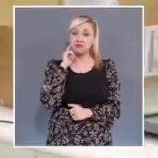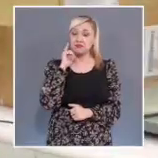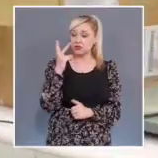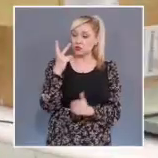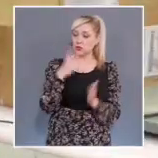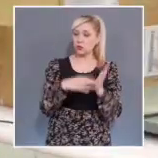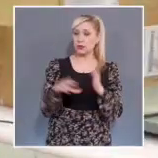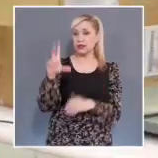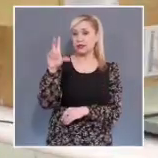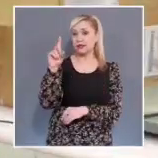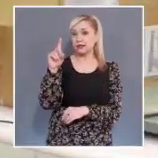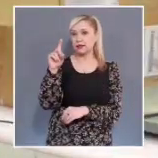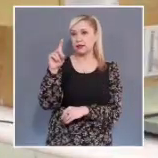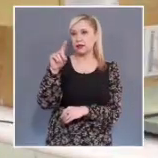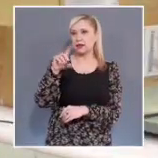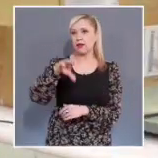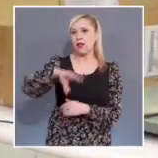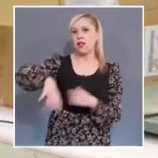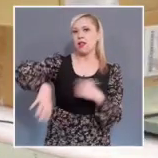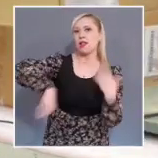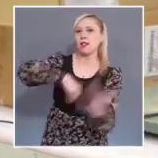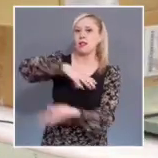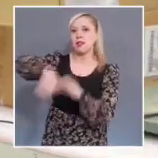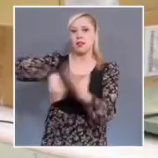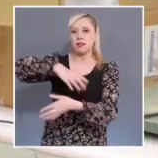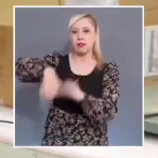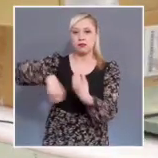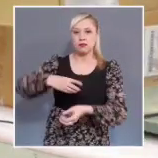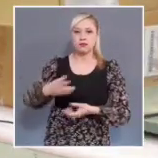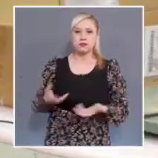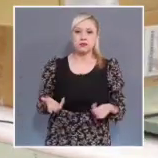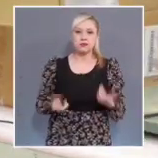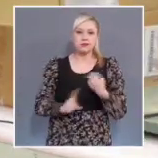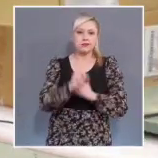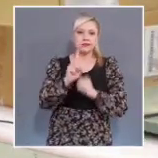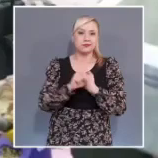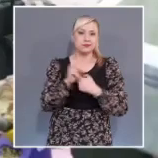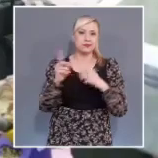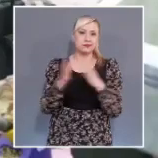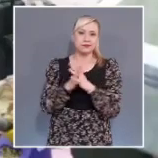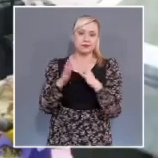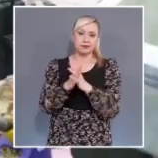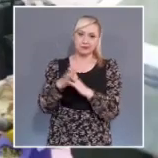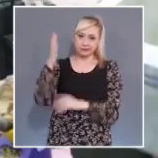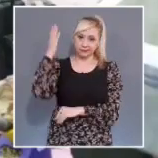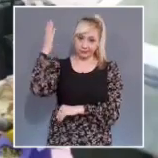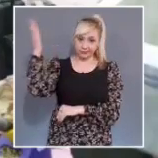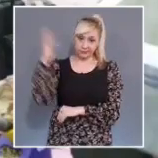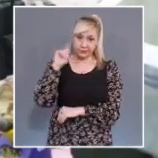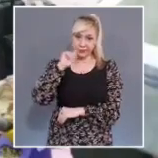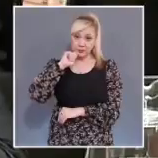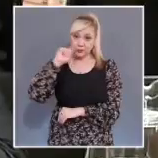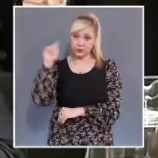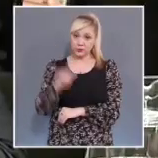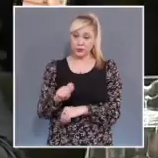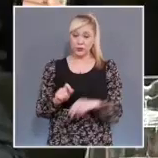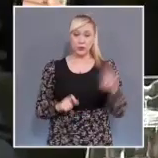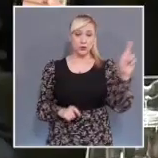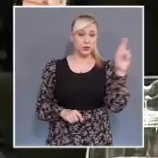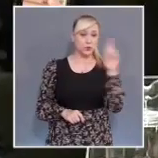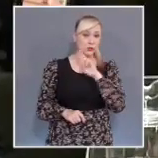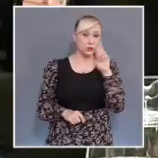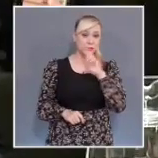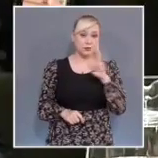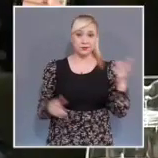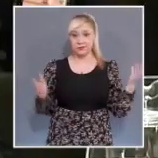a consecuencia de los problemas financieros internacionales agravados por la guerra entre Rusia y Ucrania. Así